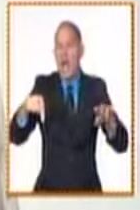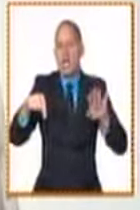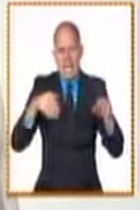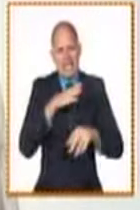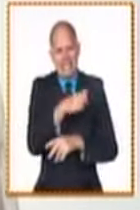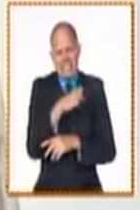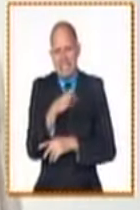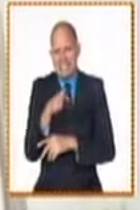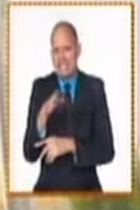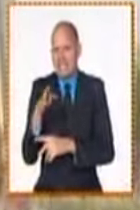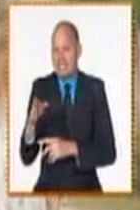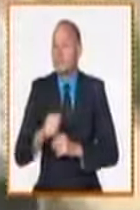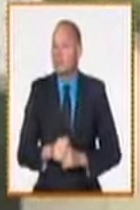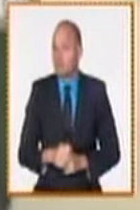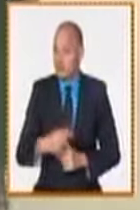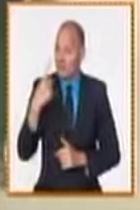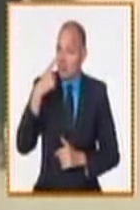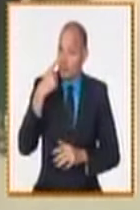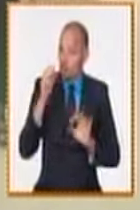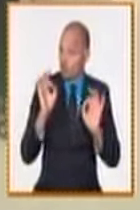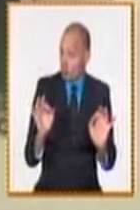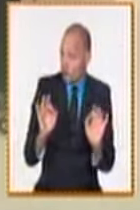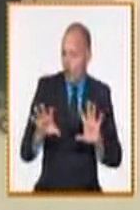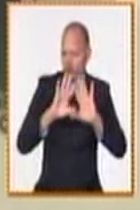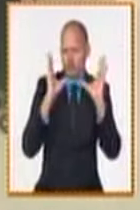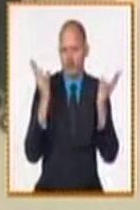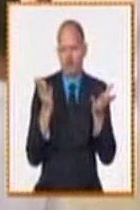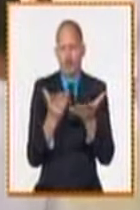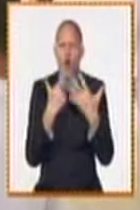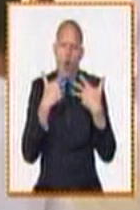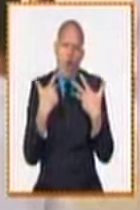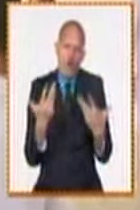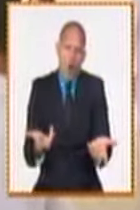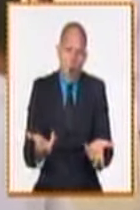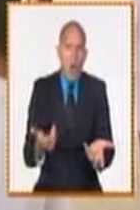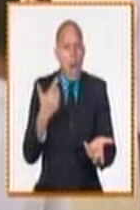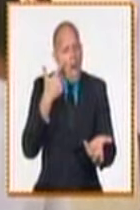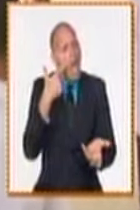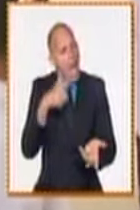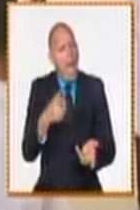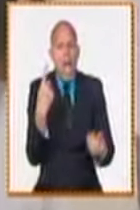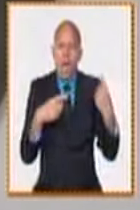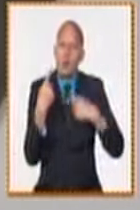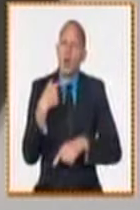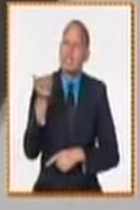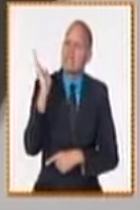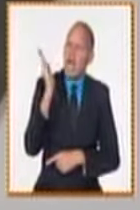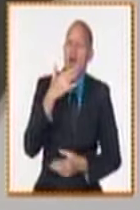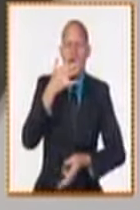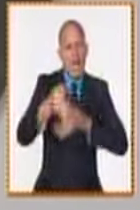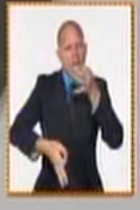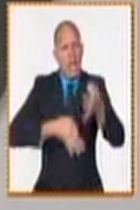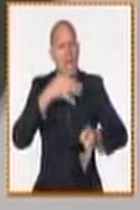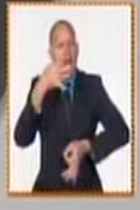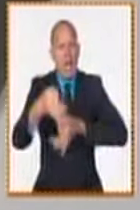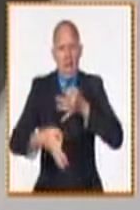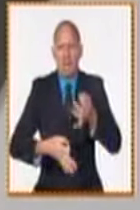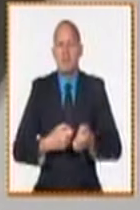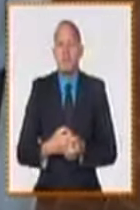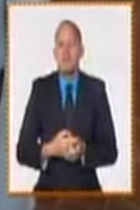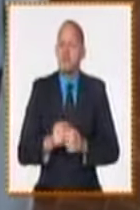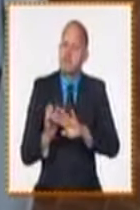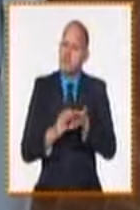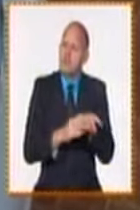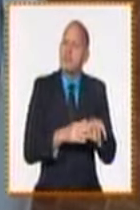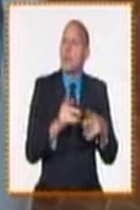entonces se ve de manifiesto su simbolismo desde los debates teóricos, desde un teatro, desde